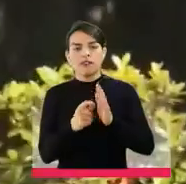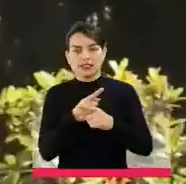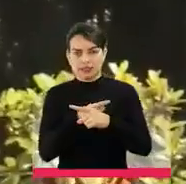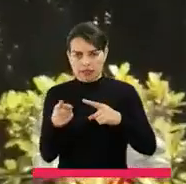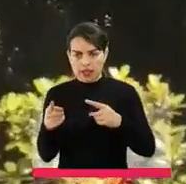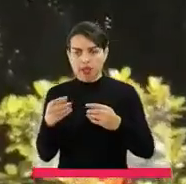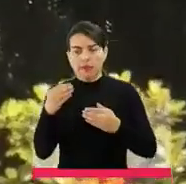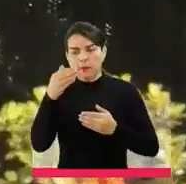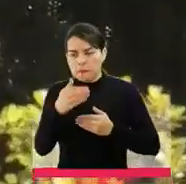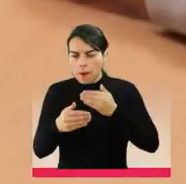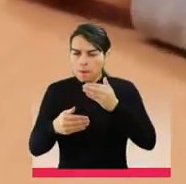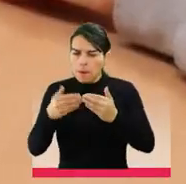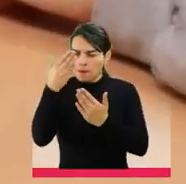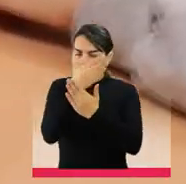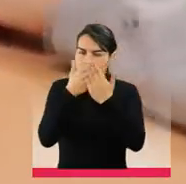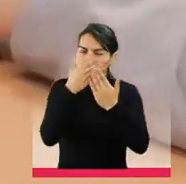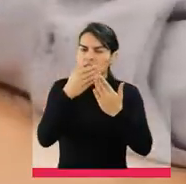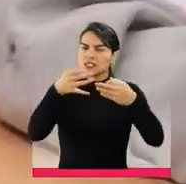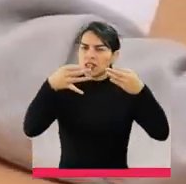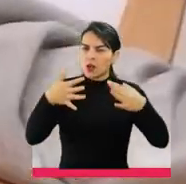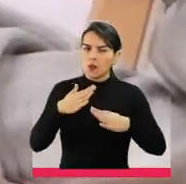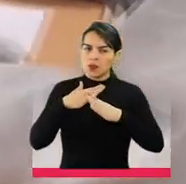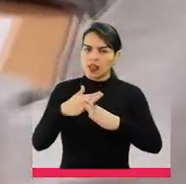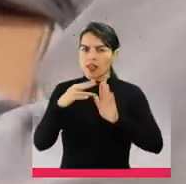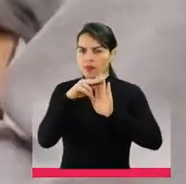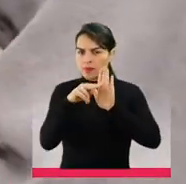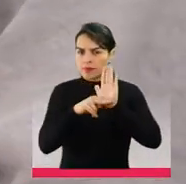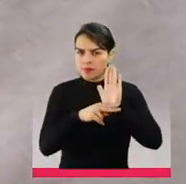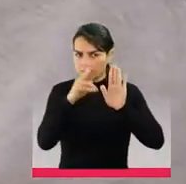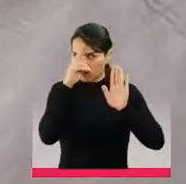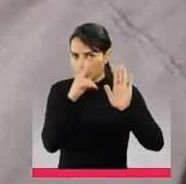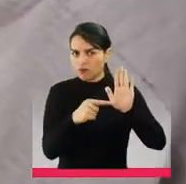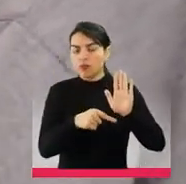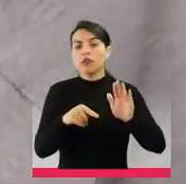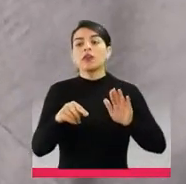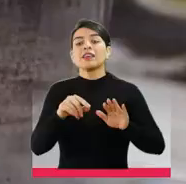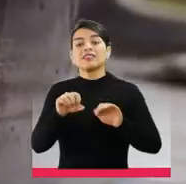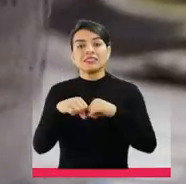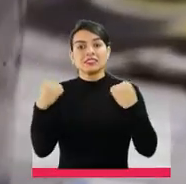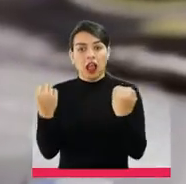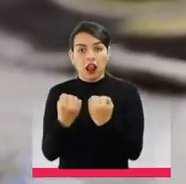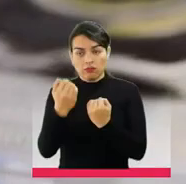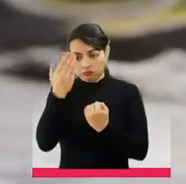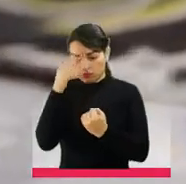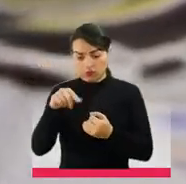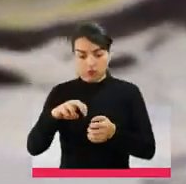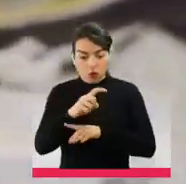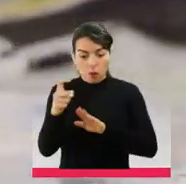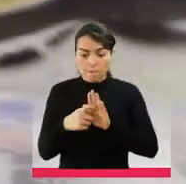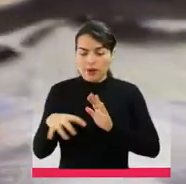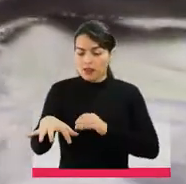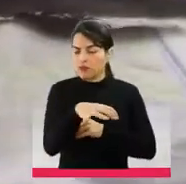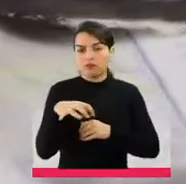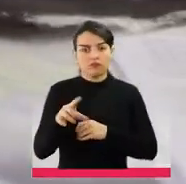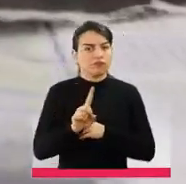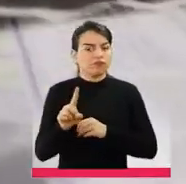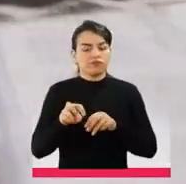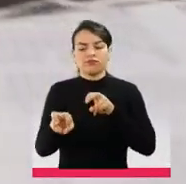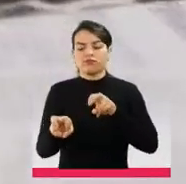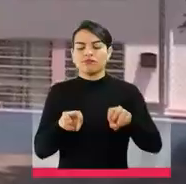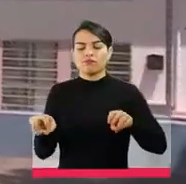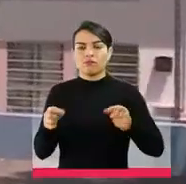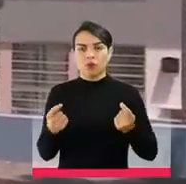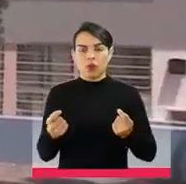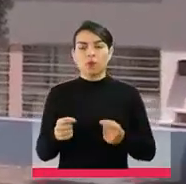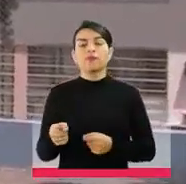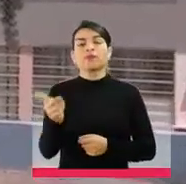de bioseguridad, también teniendo en cuenta que los salones solo tendrán un tercio de ocupación. En Ecuador, 56.000 estudiantes de colegios